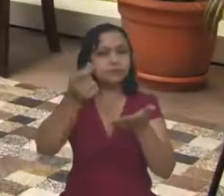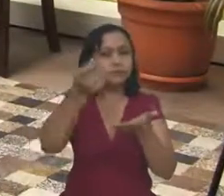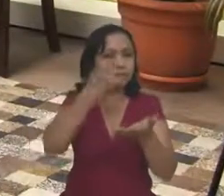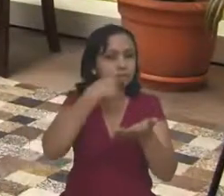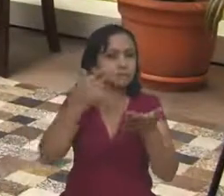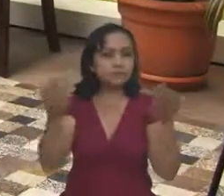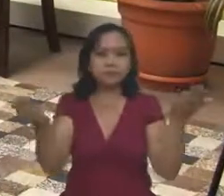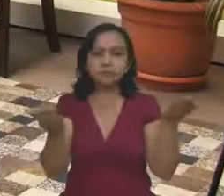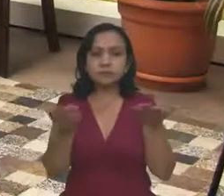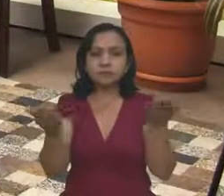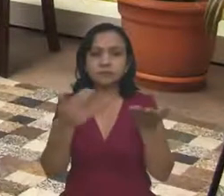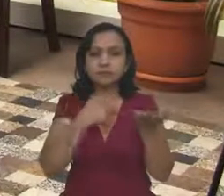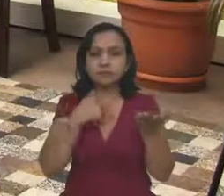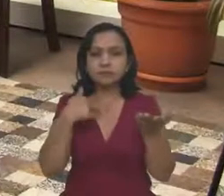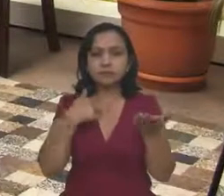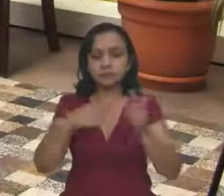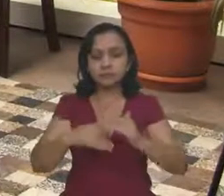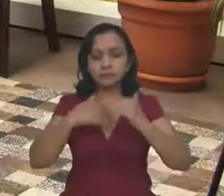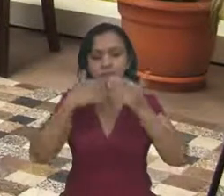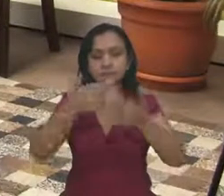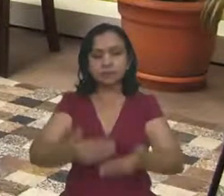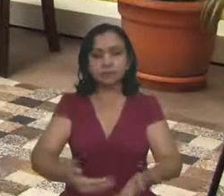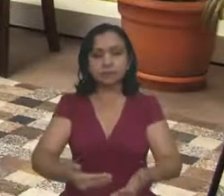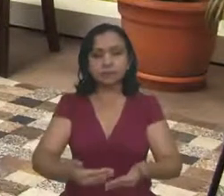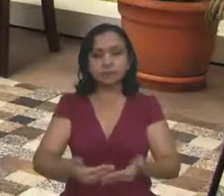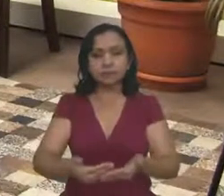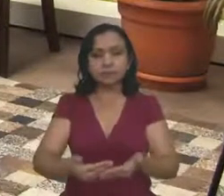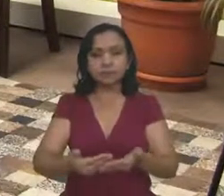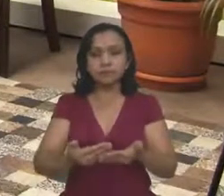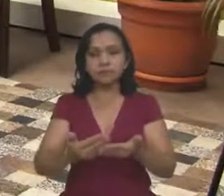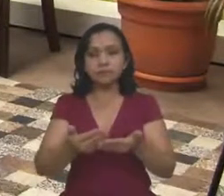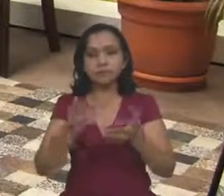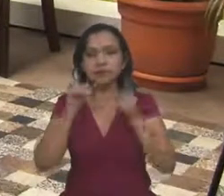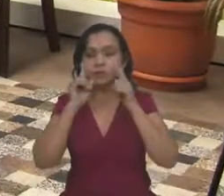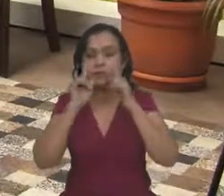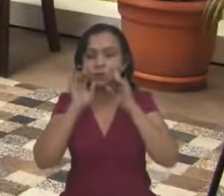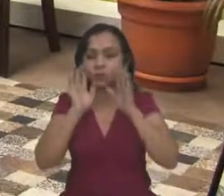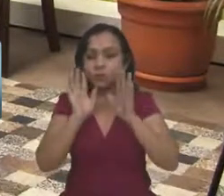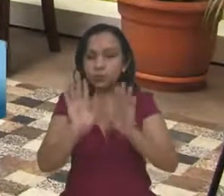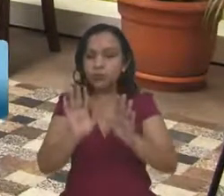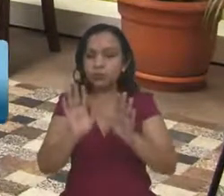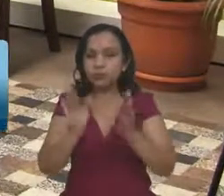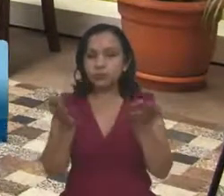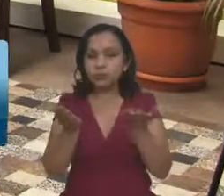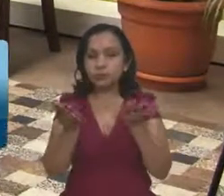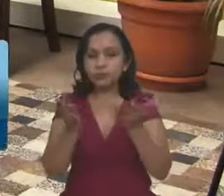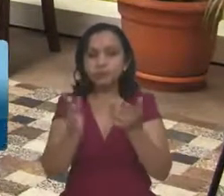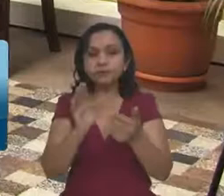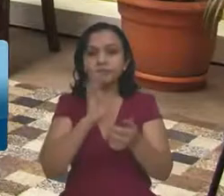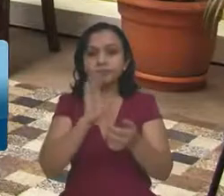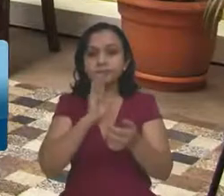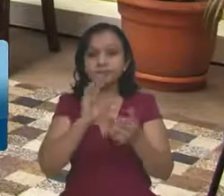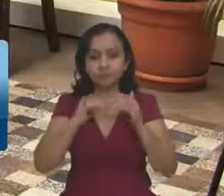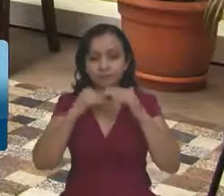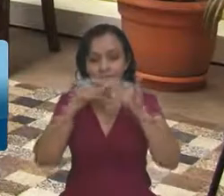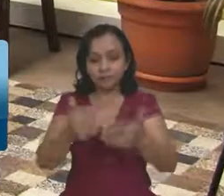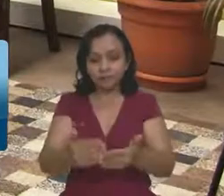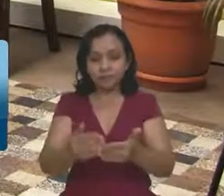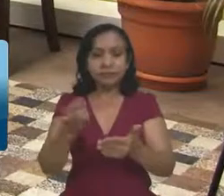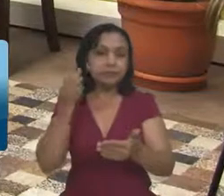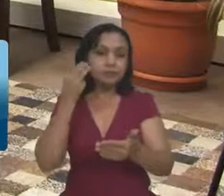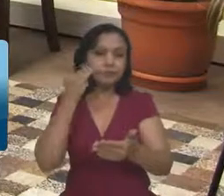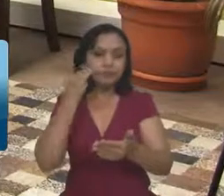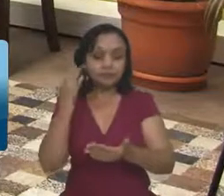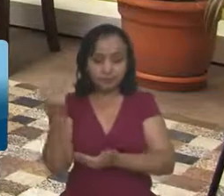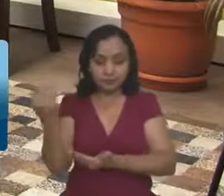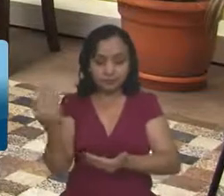neuropatías periféricas, doctor, durante el embarazo, tiene que ser fina, o sea, estamos ante dos vidas, pues.